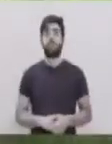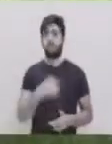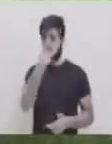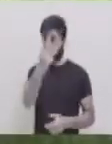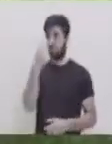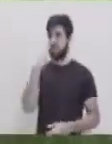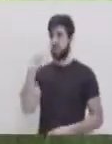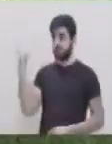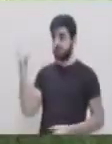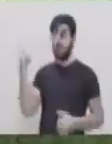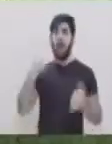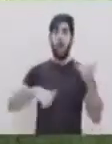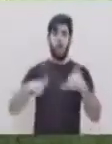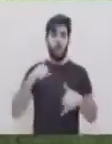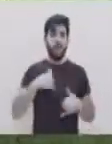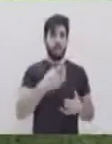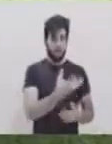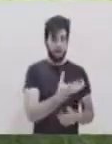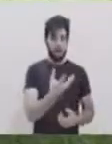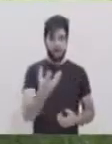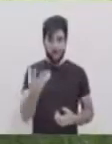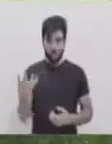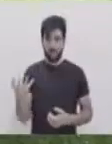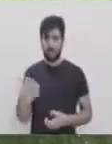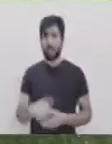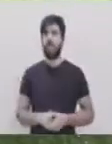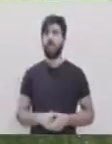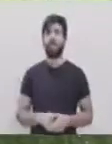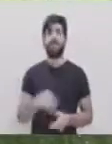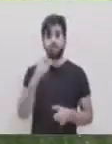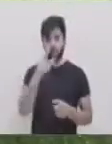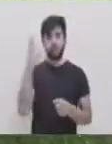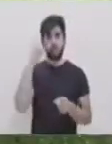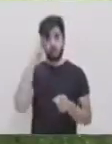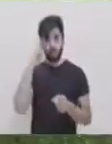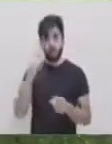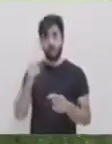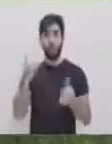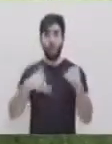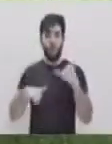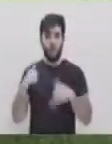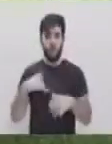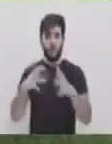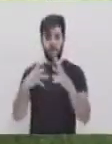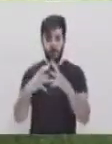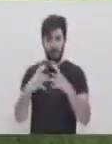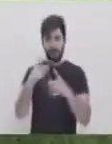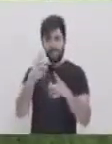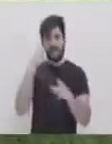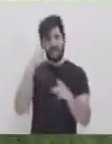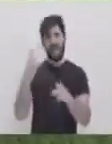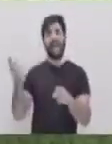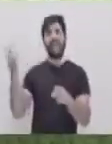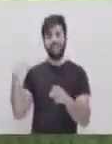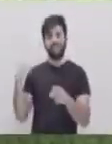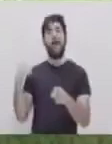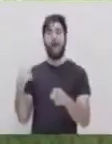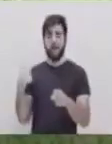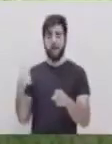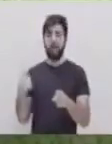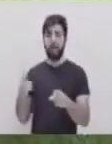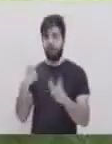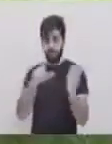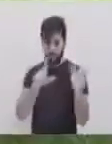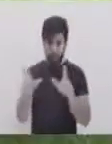Como ves, tengo juguetes y tengo pelotas que hemos hecho en clases anteriores. ¿Te acuerdas que hemos jugado con pelotas de papel prensa?